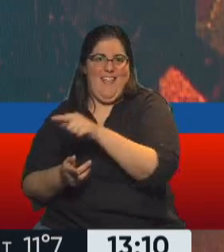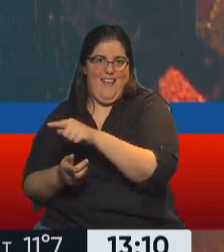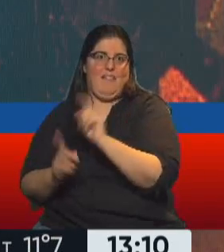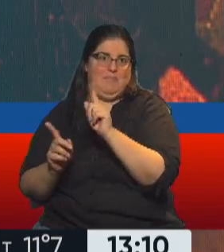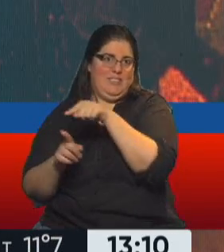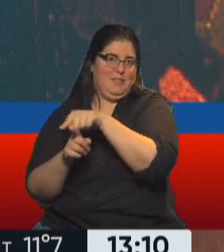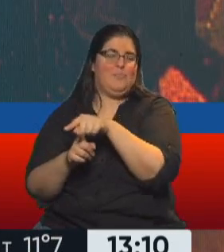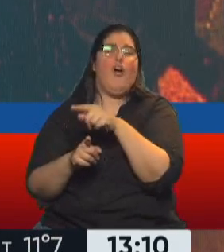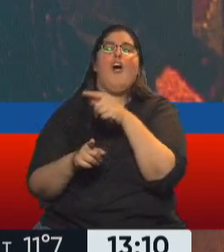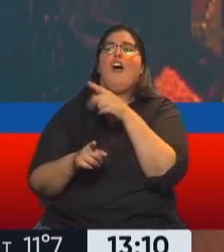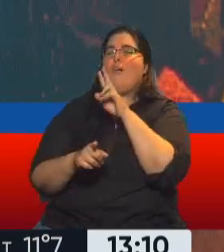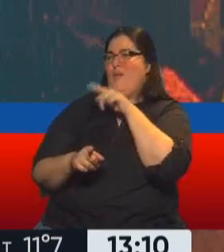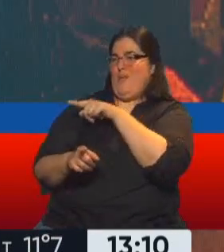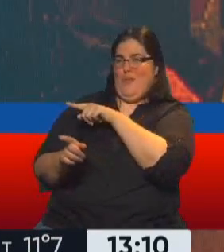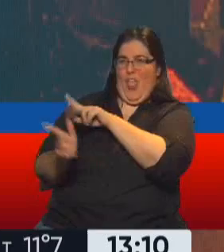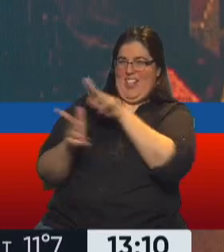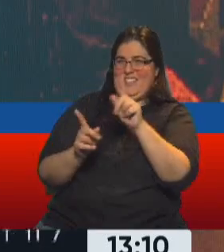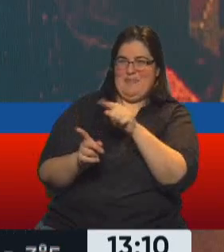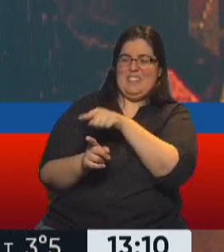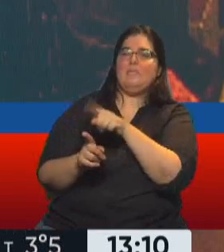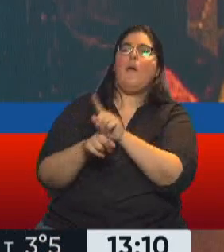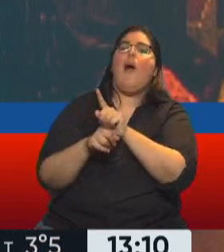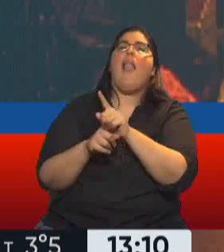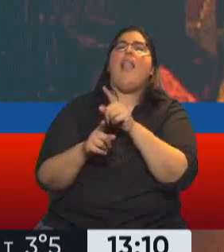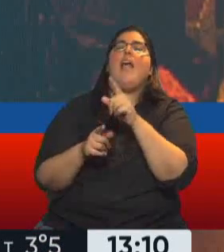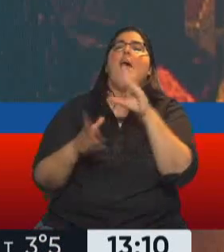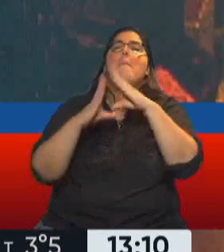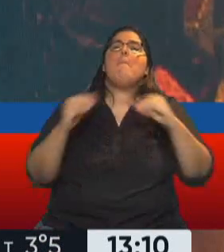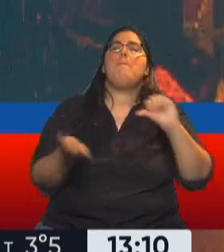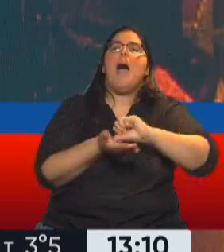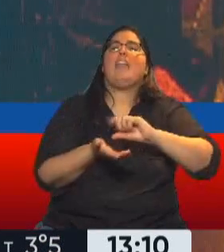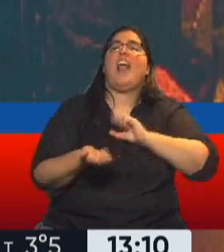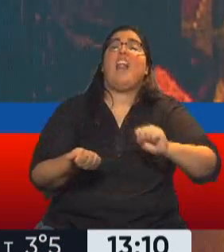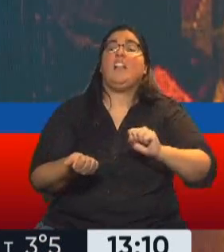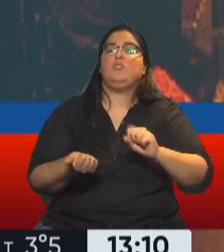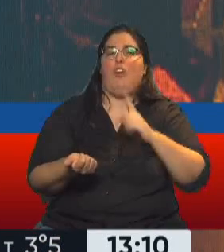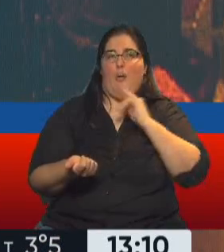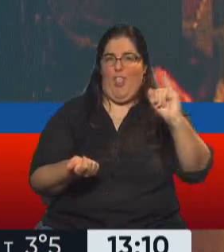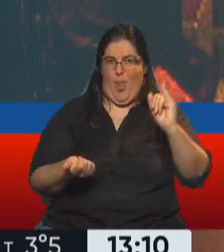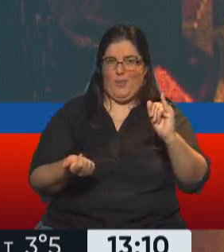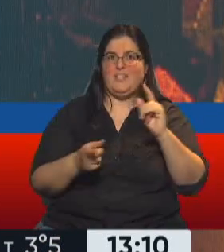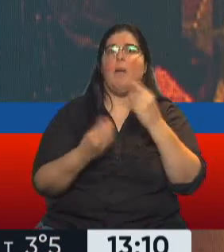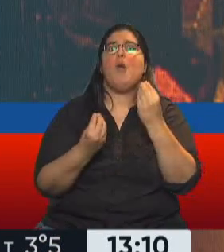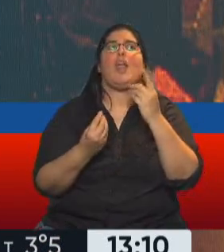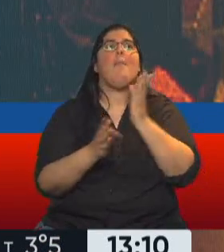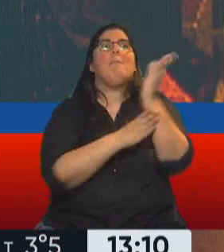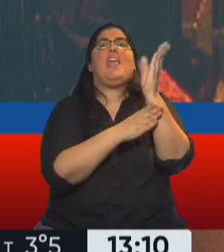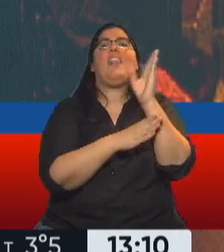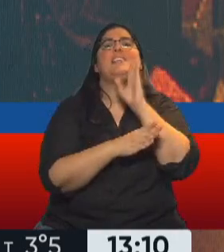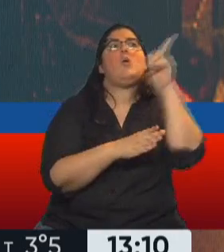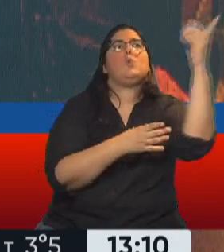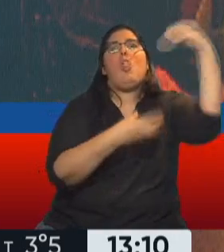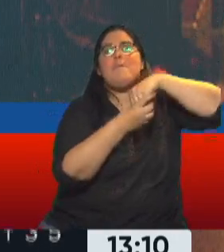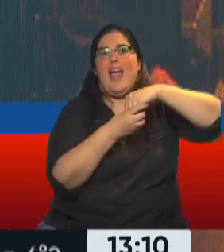que mencionabas, Ayelen, el tema de la denuncia de traición a la patria. Sí. Por el tema de pedir la injerencia de Estados Unidos en la